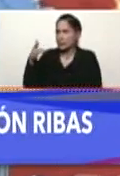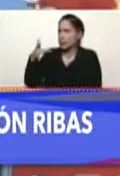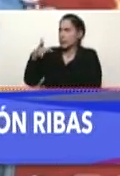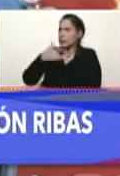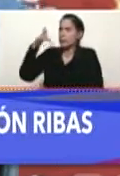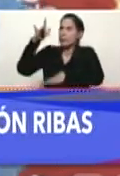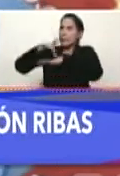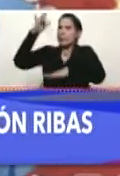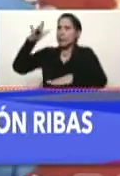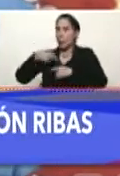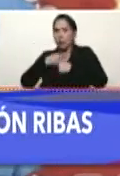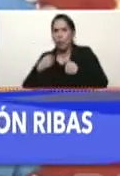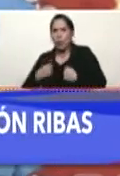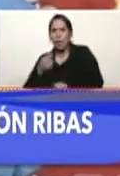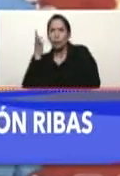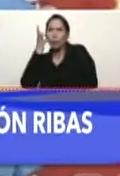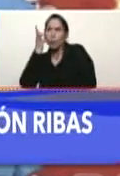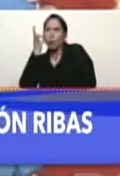corazón,